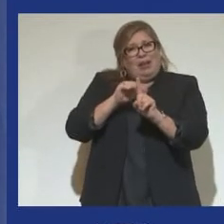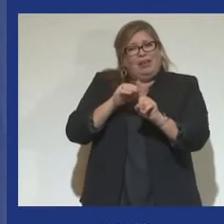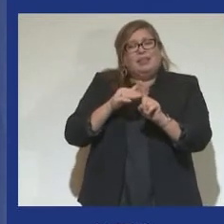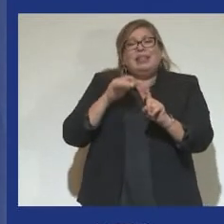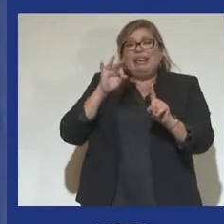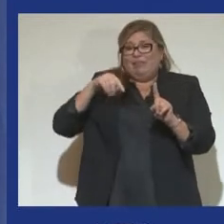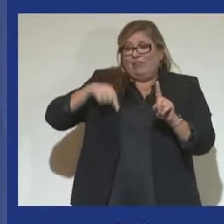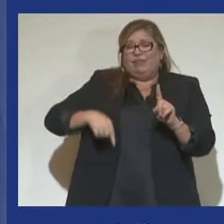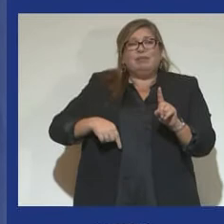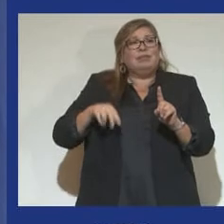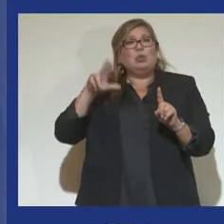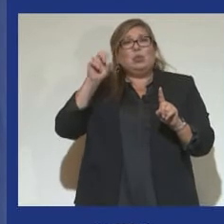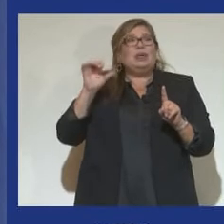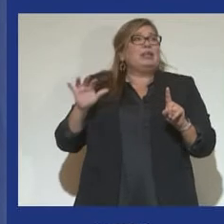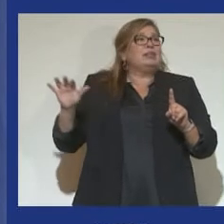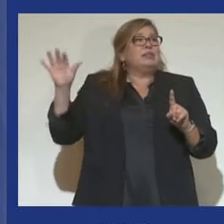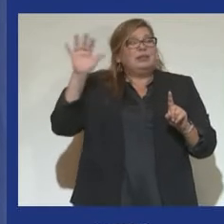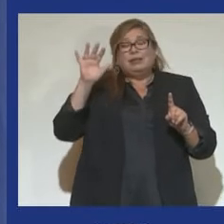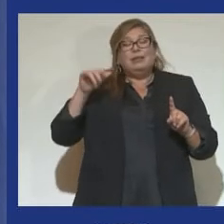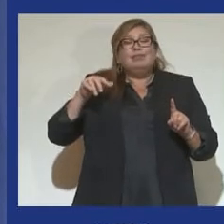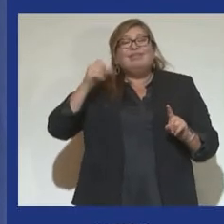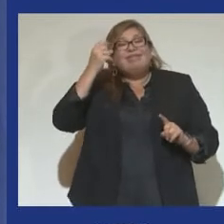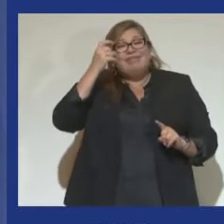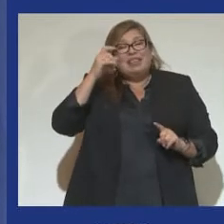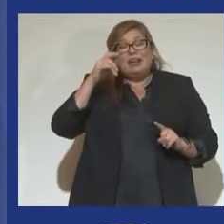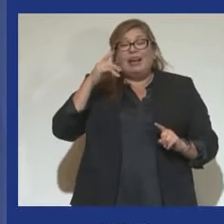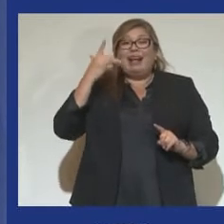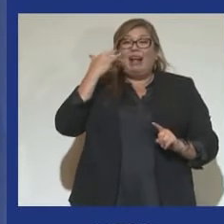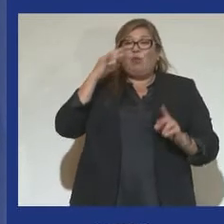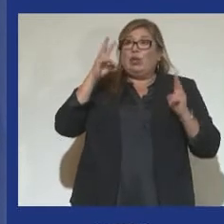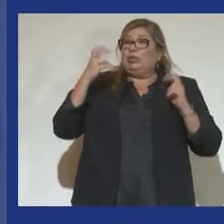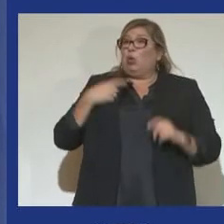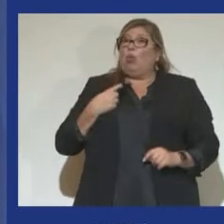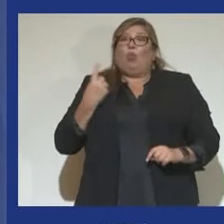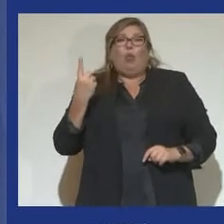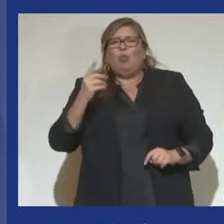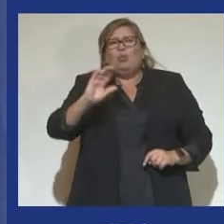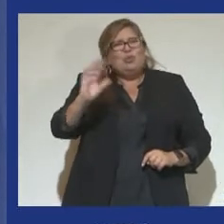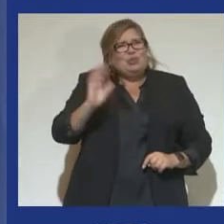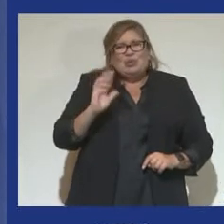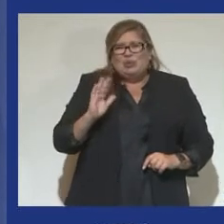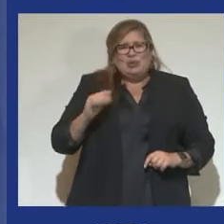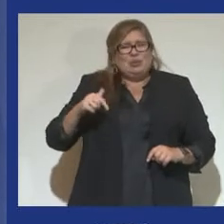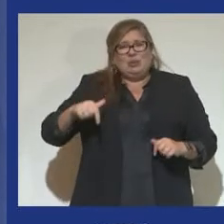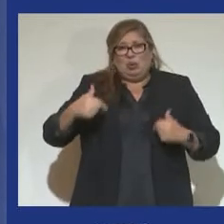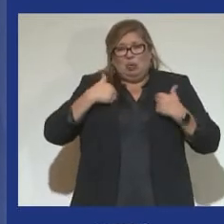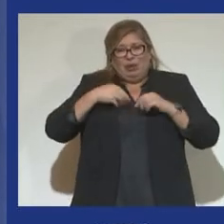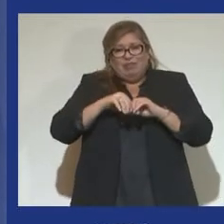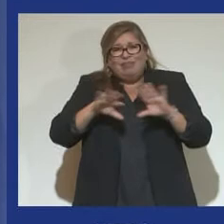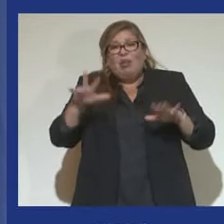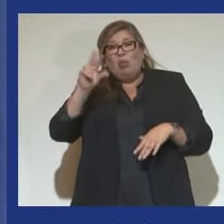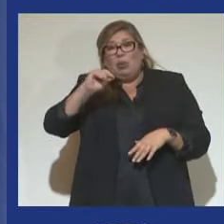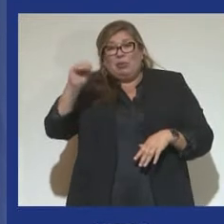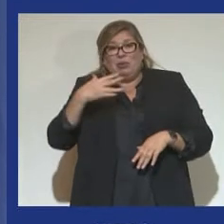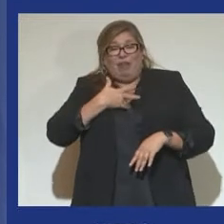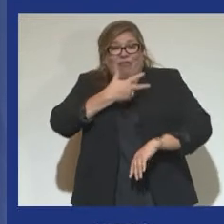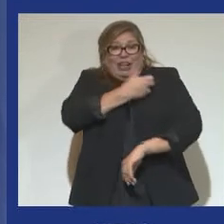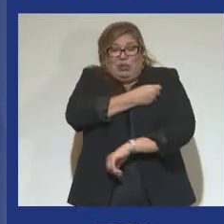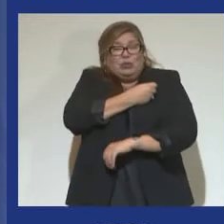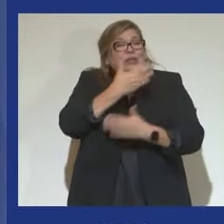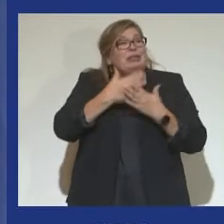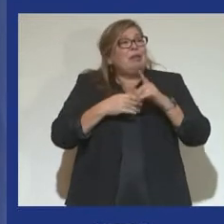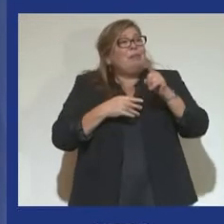que si esta nación y california no es única hoy estamos cerca del 30% de distribución